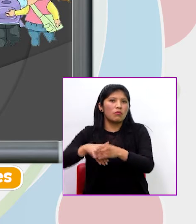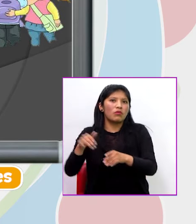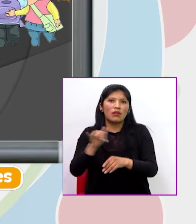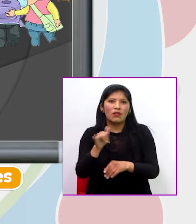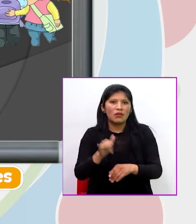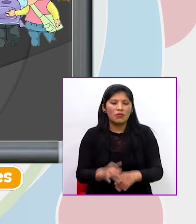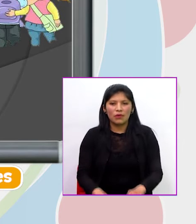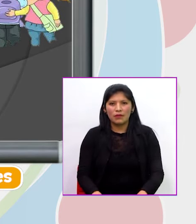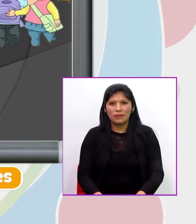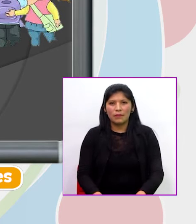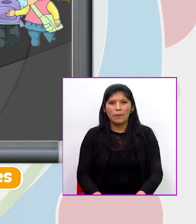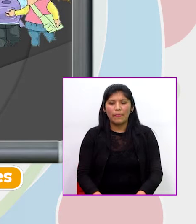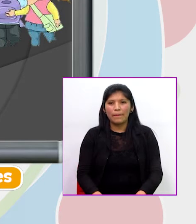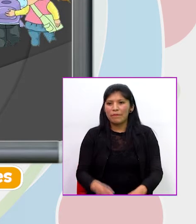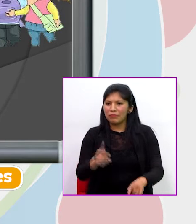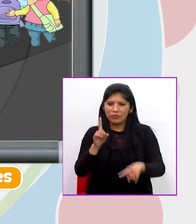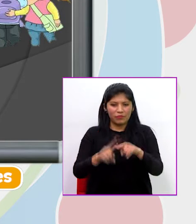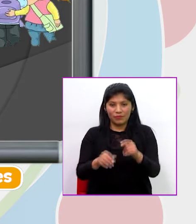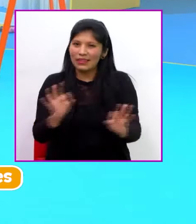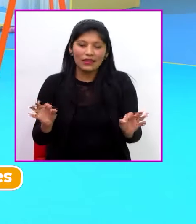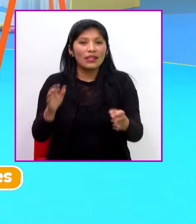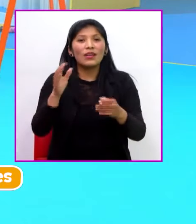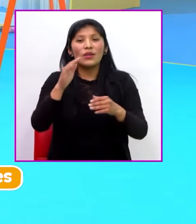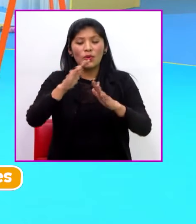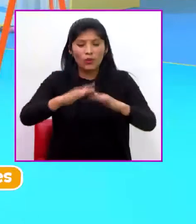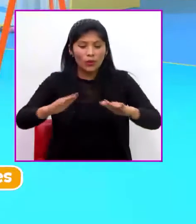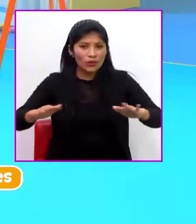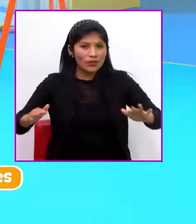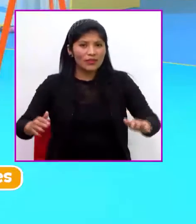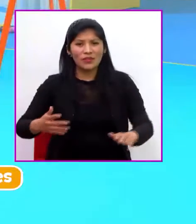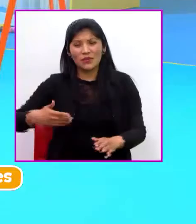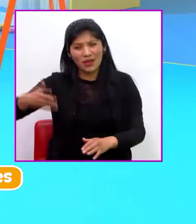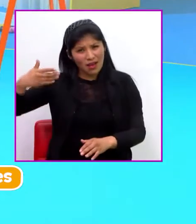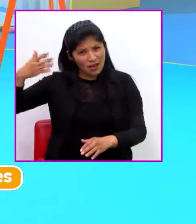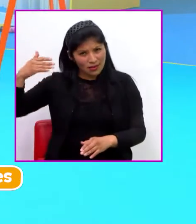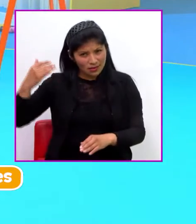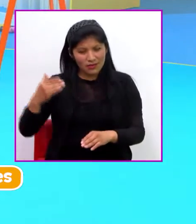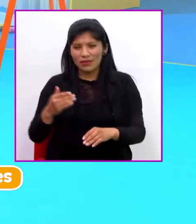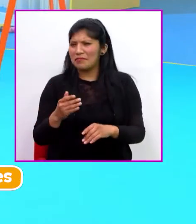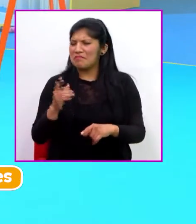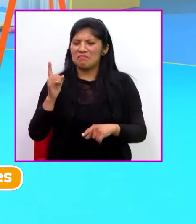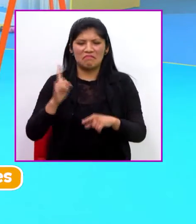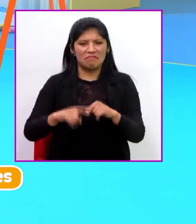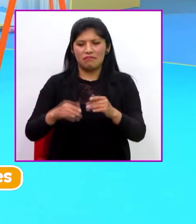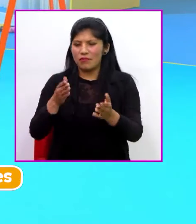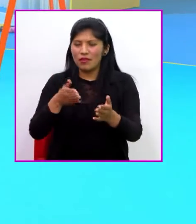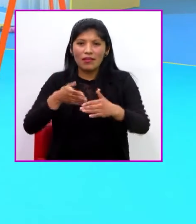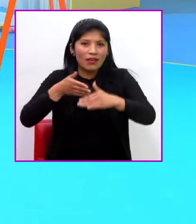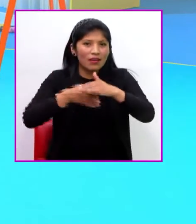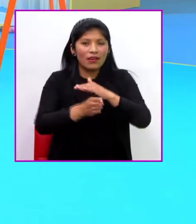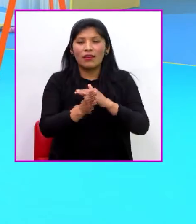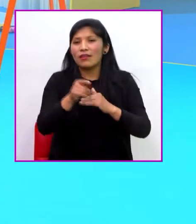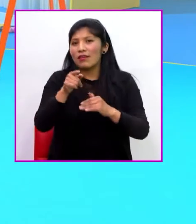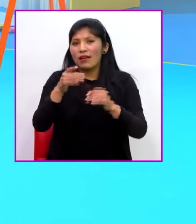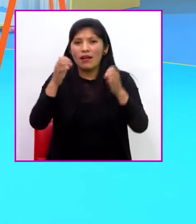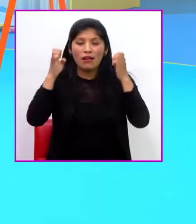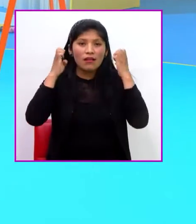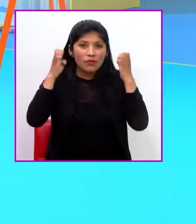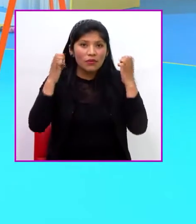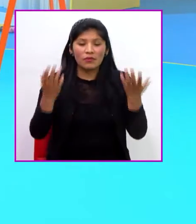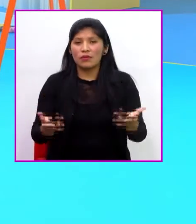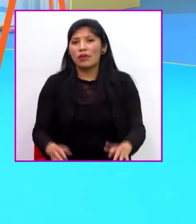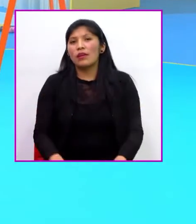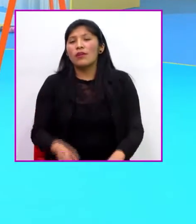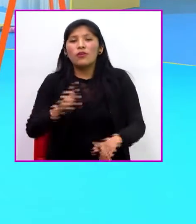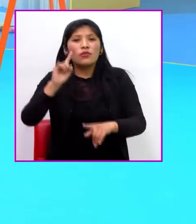ser elegido autoridad. Hace mucho no podían acceder a la educación, solo